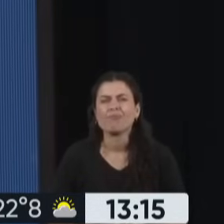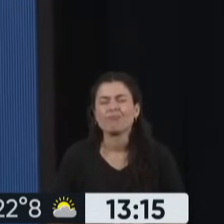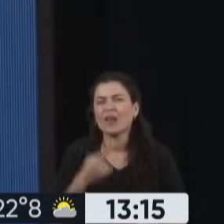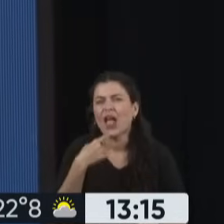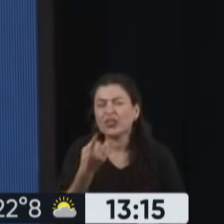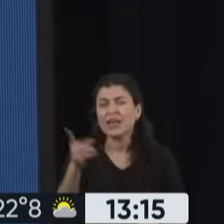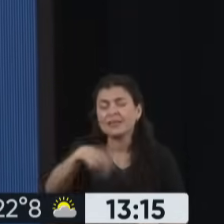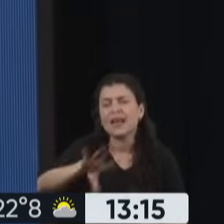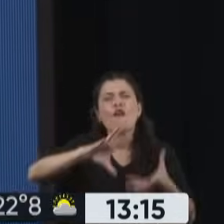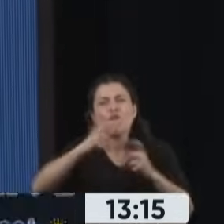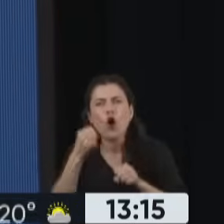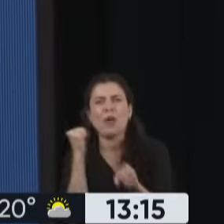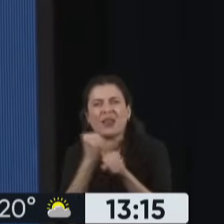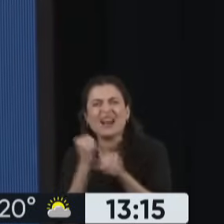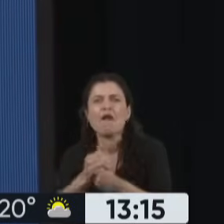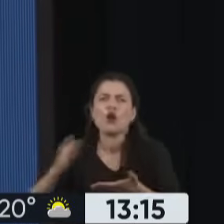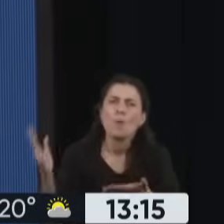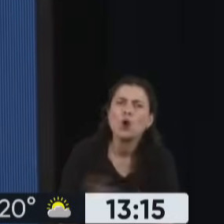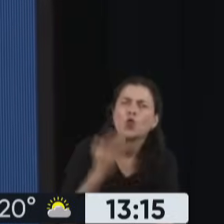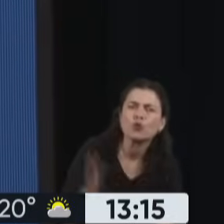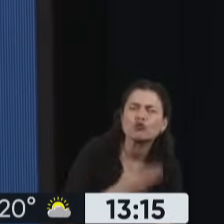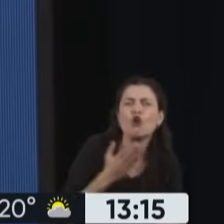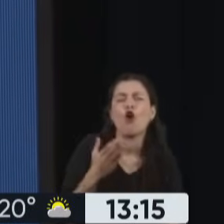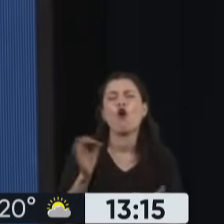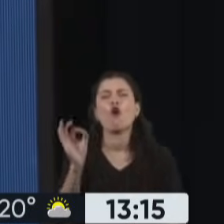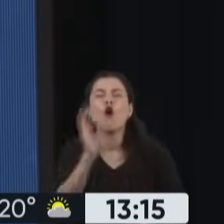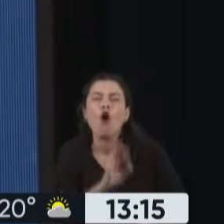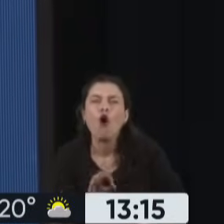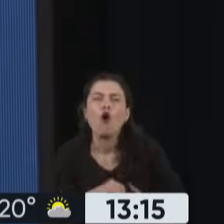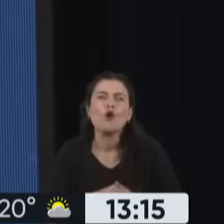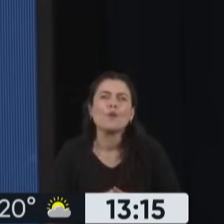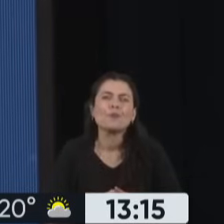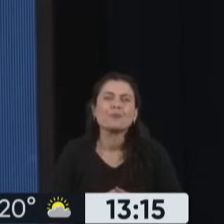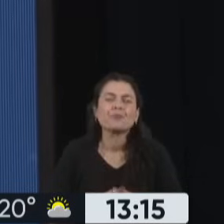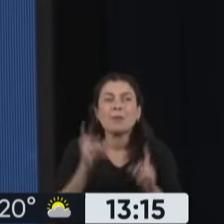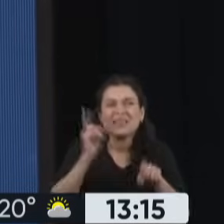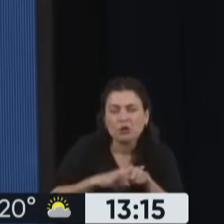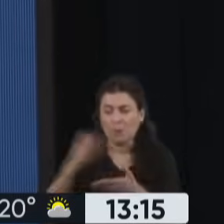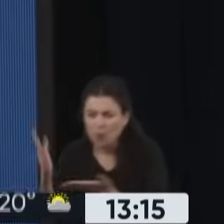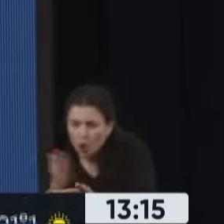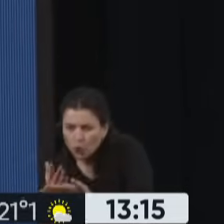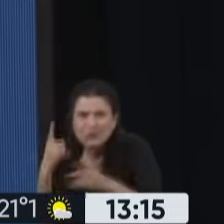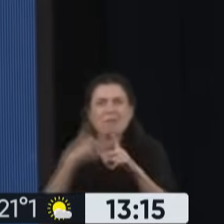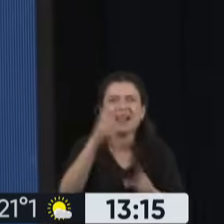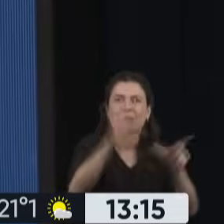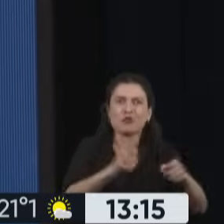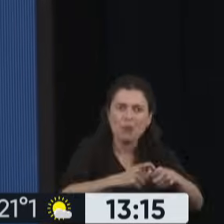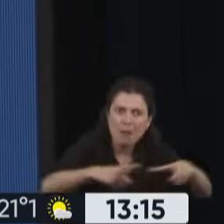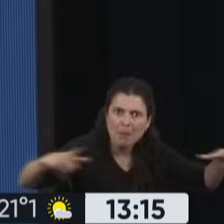comportamiento de la producción, y si ustedes lo van tomando en términos de población que va aumentando,